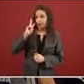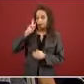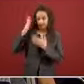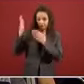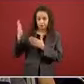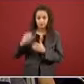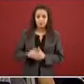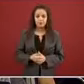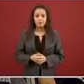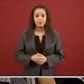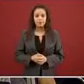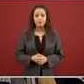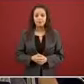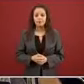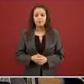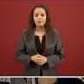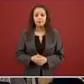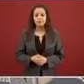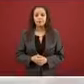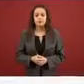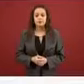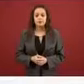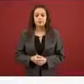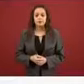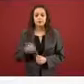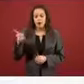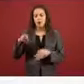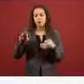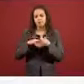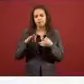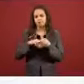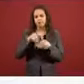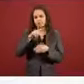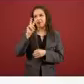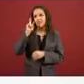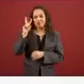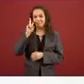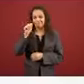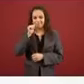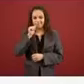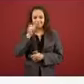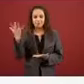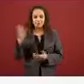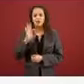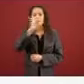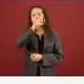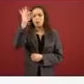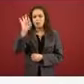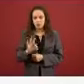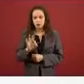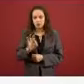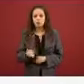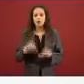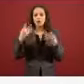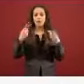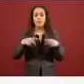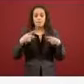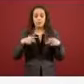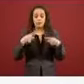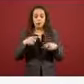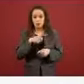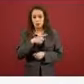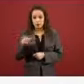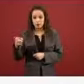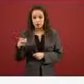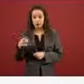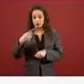identificación que también traeremos frecuentemente es la proporción o porcentaje de personas que teniendo